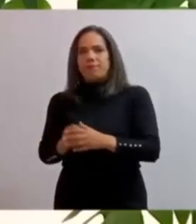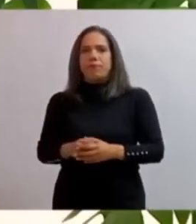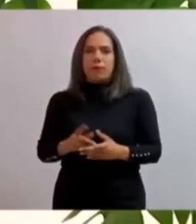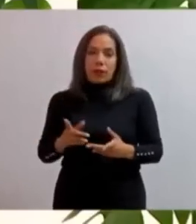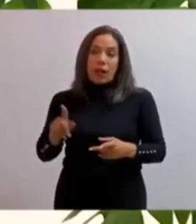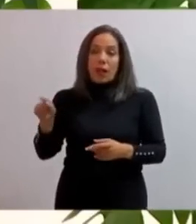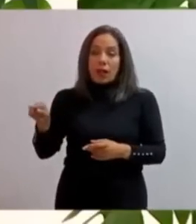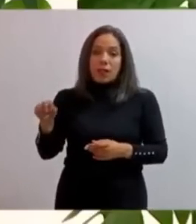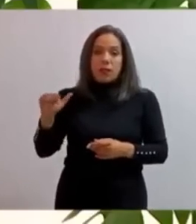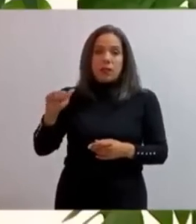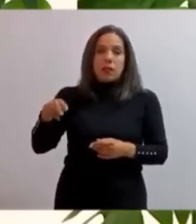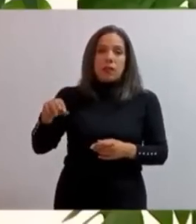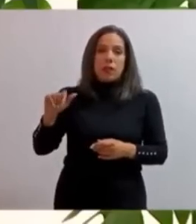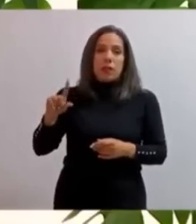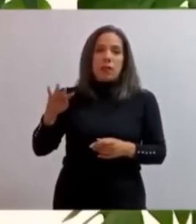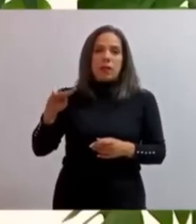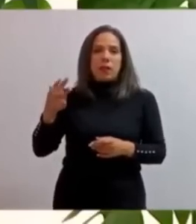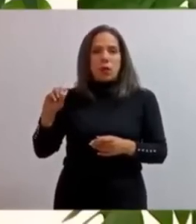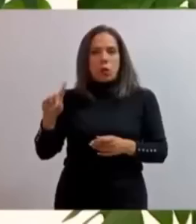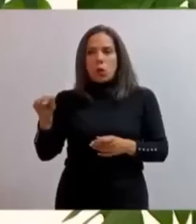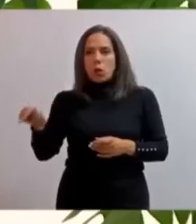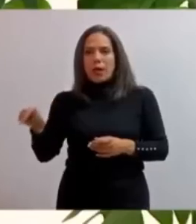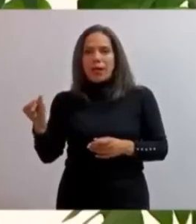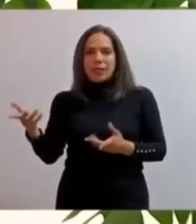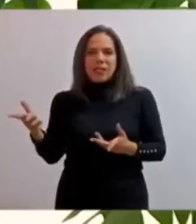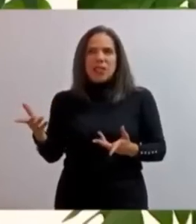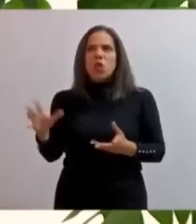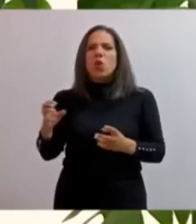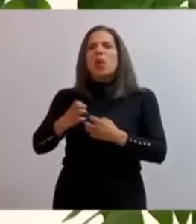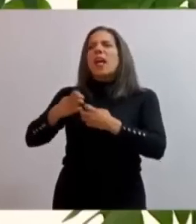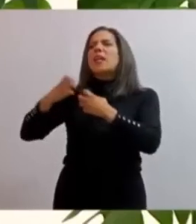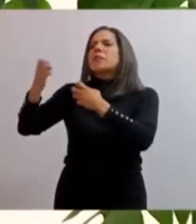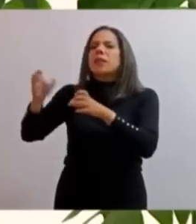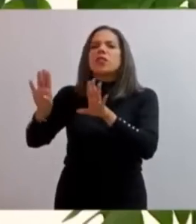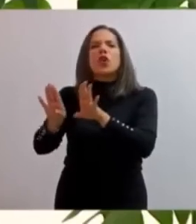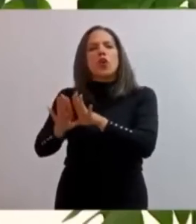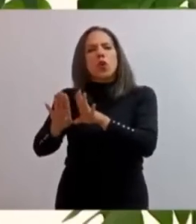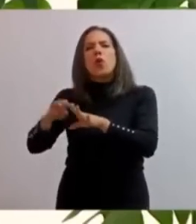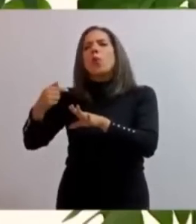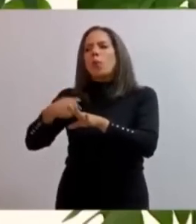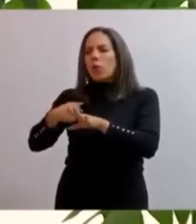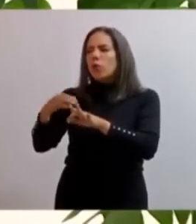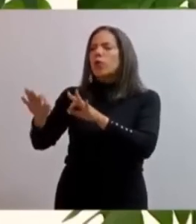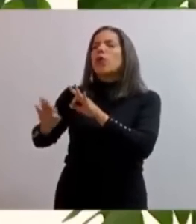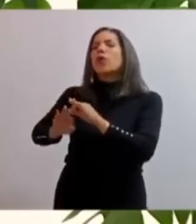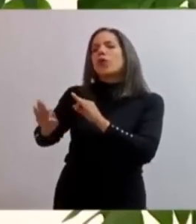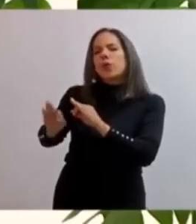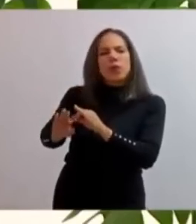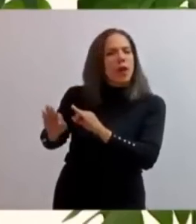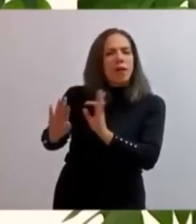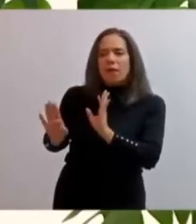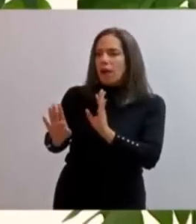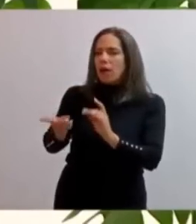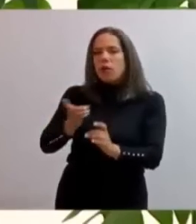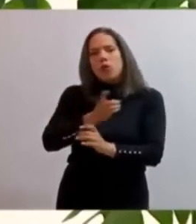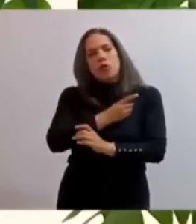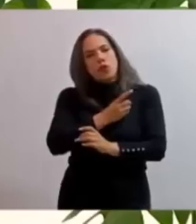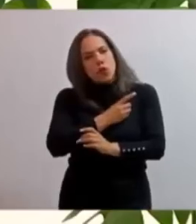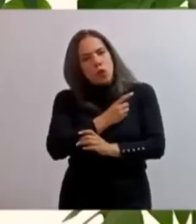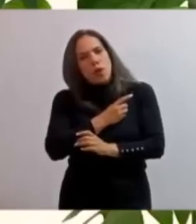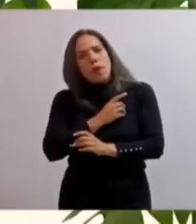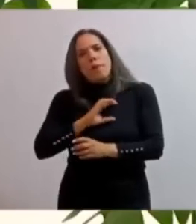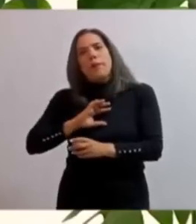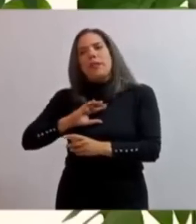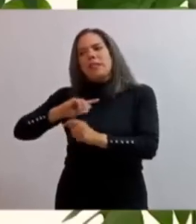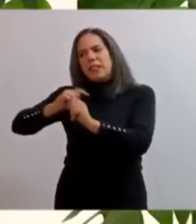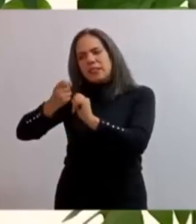trabajo. Por lo tanto, el programa analítico es nada más una expresión de esa tarea de codiseño, de esa tarea de